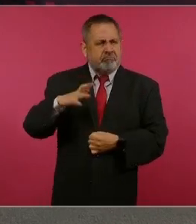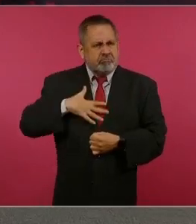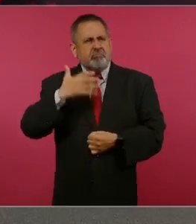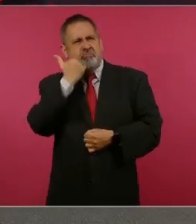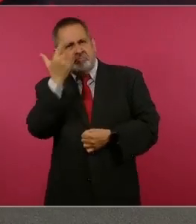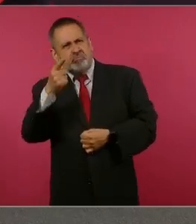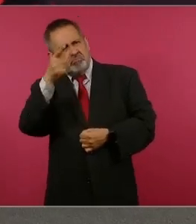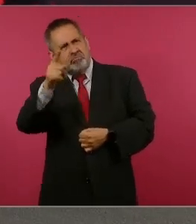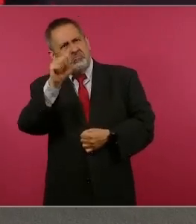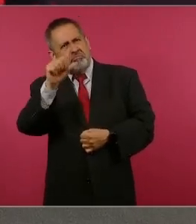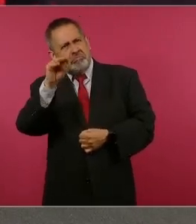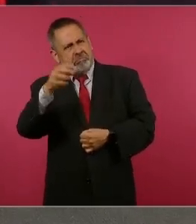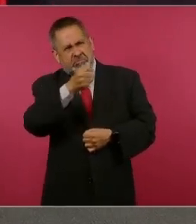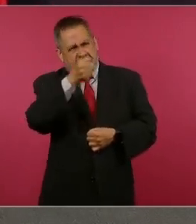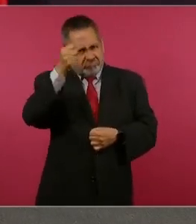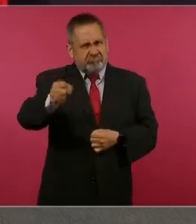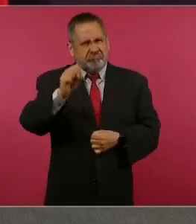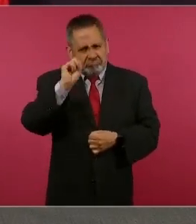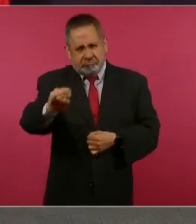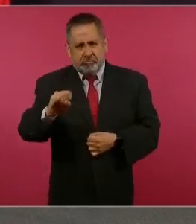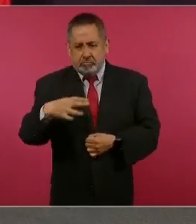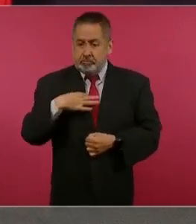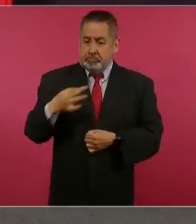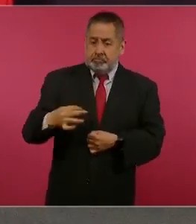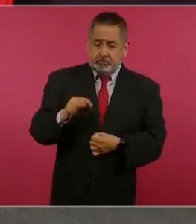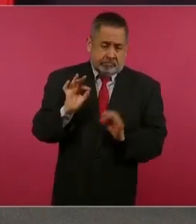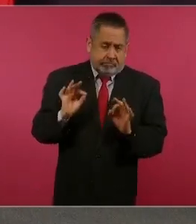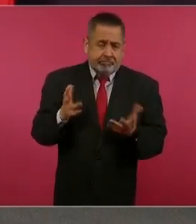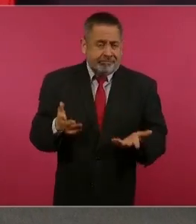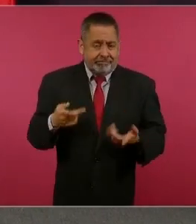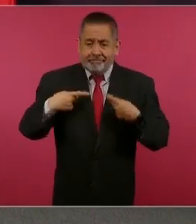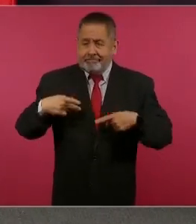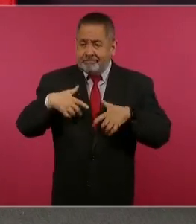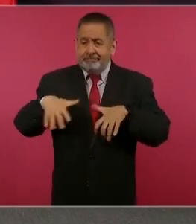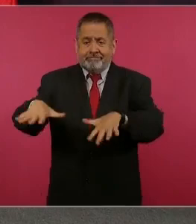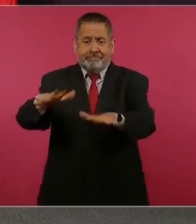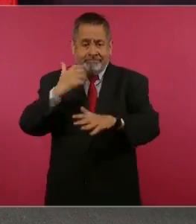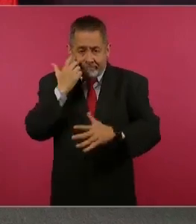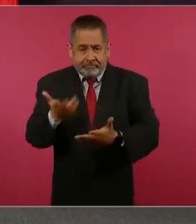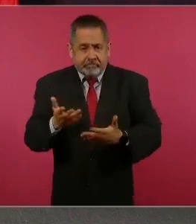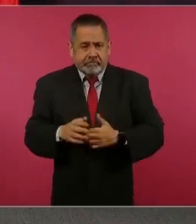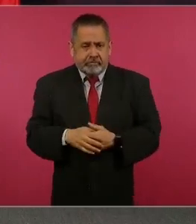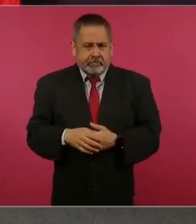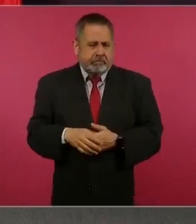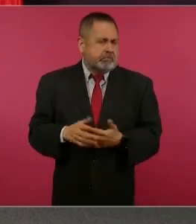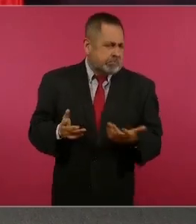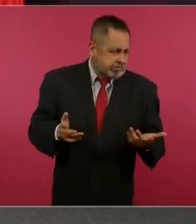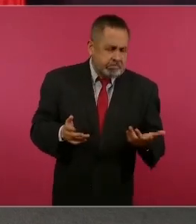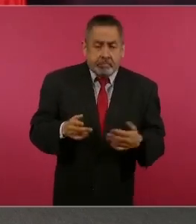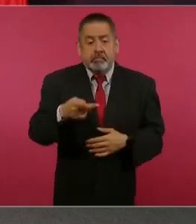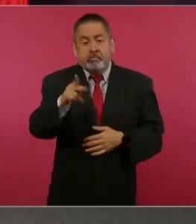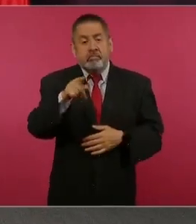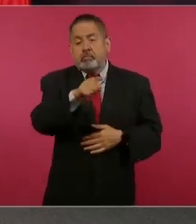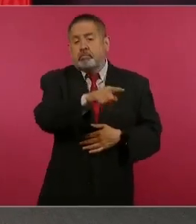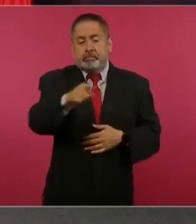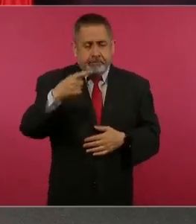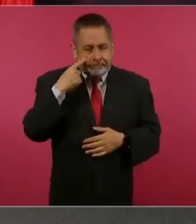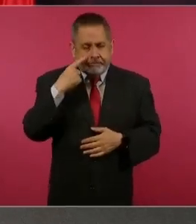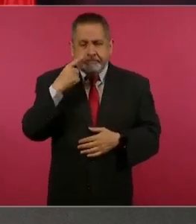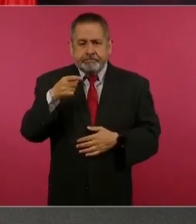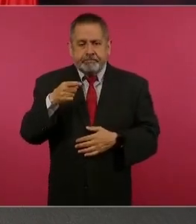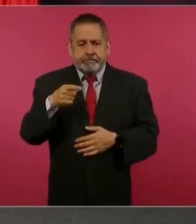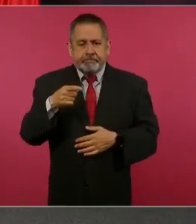estuviéramos. Pero busquen ustedes